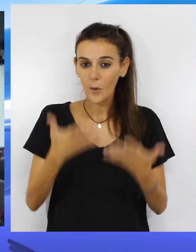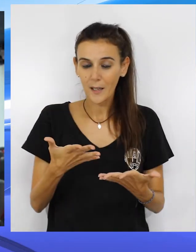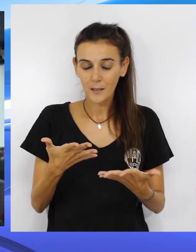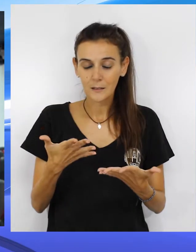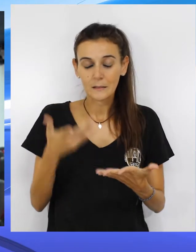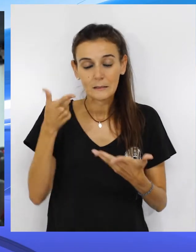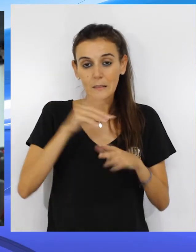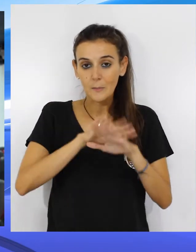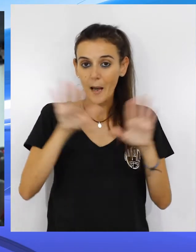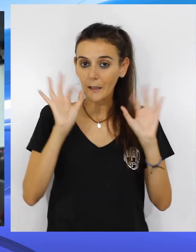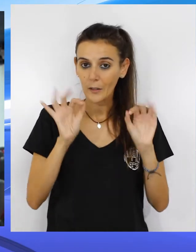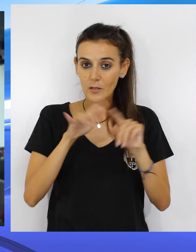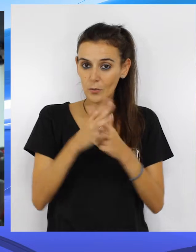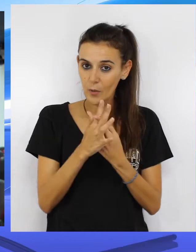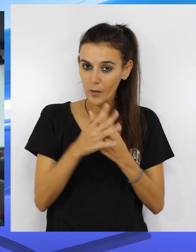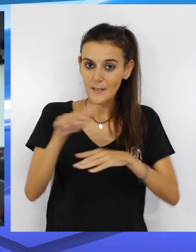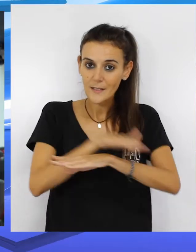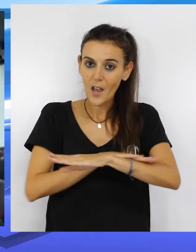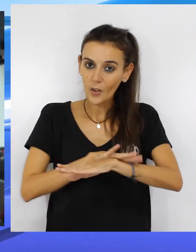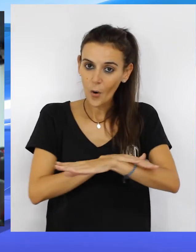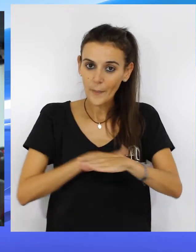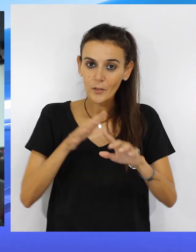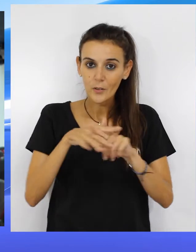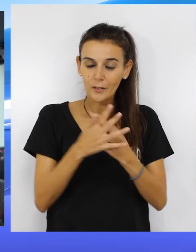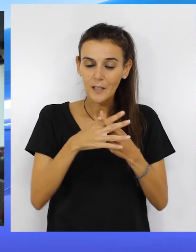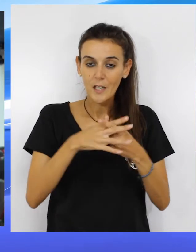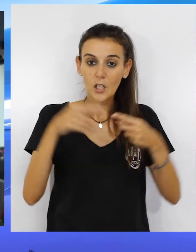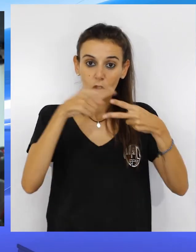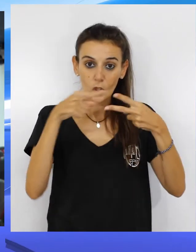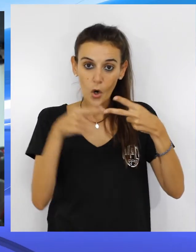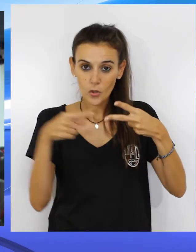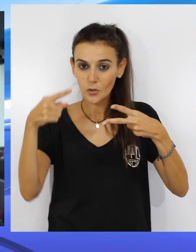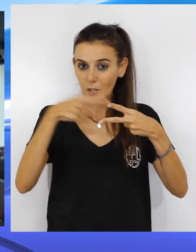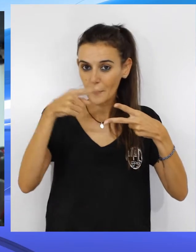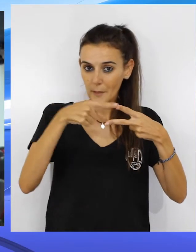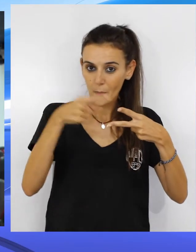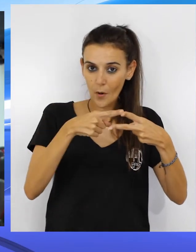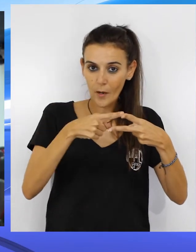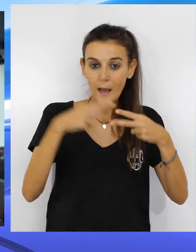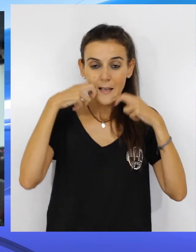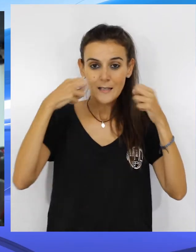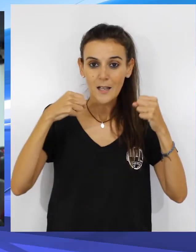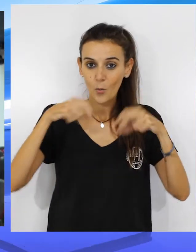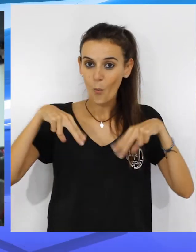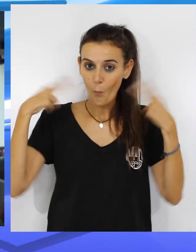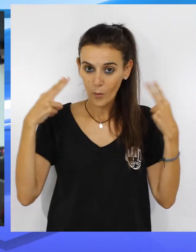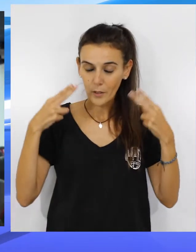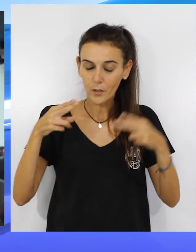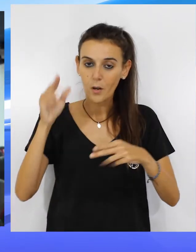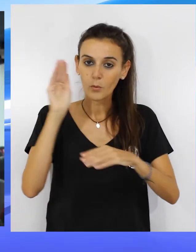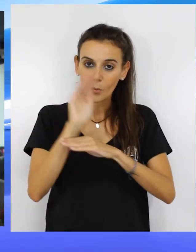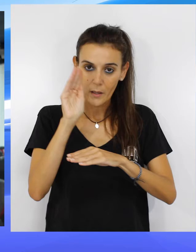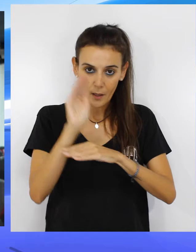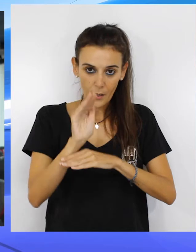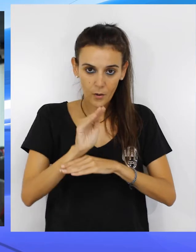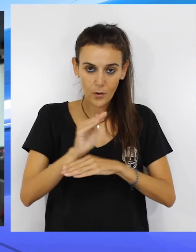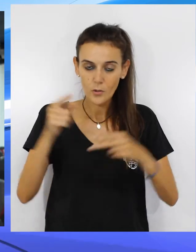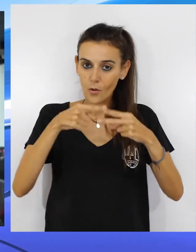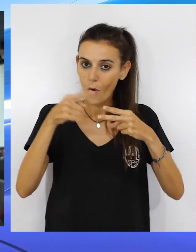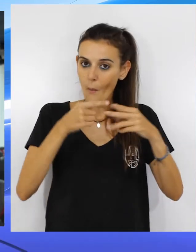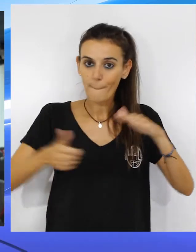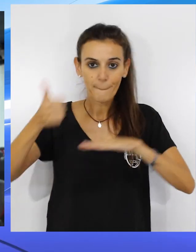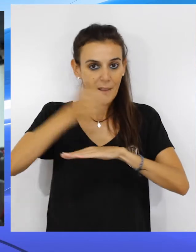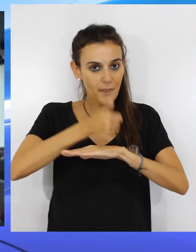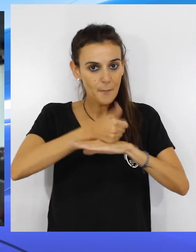objetivo evidentemente de este gobierno es son 21 preservar la salud pública eso como